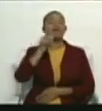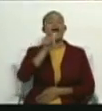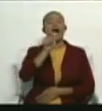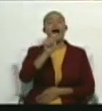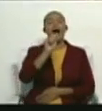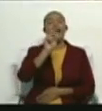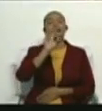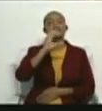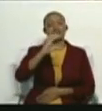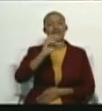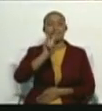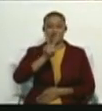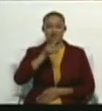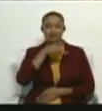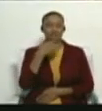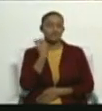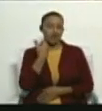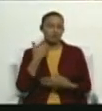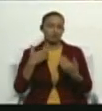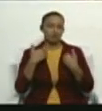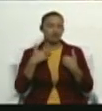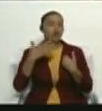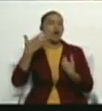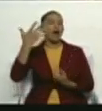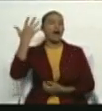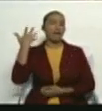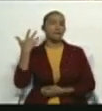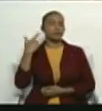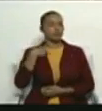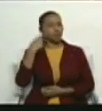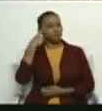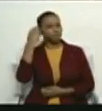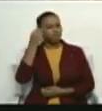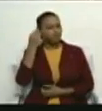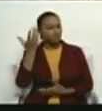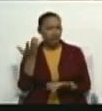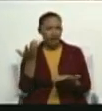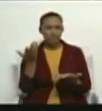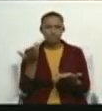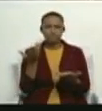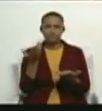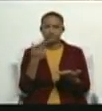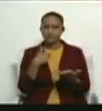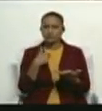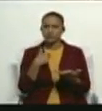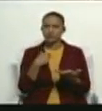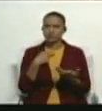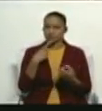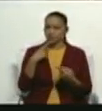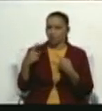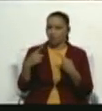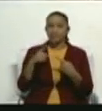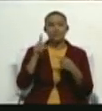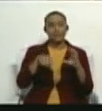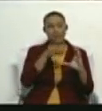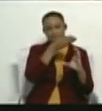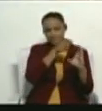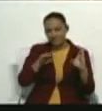Pensé yo en ese momento. Y estábamos allí conversando y a Jacqueline le llegó un mensaje.